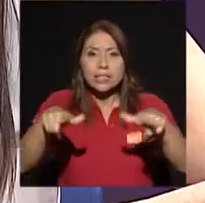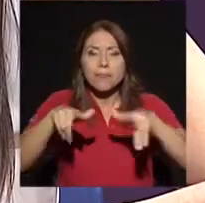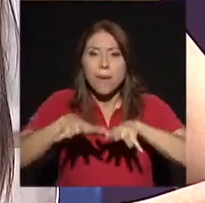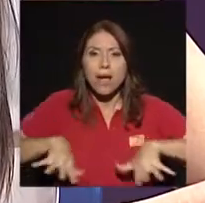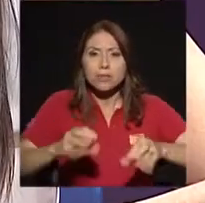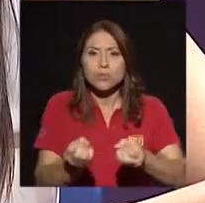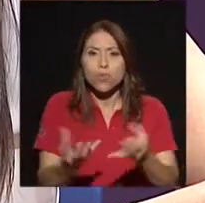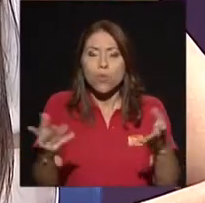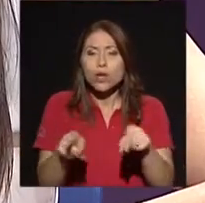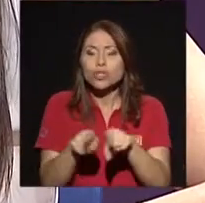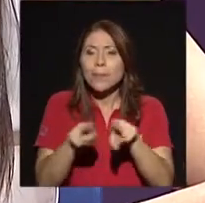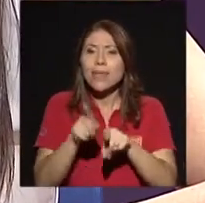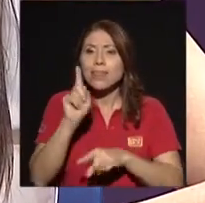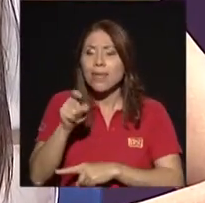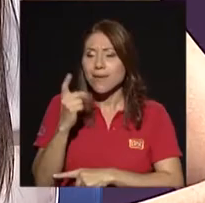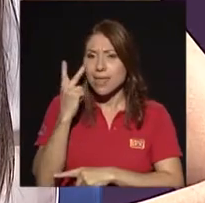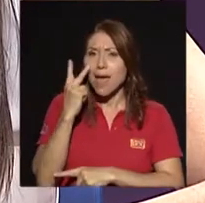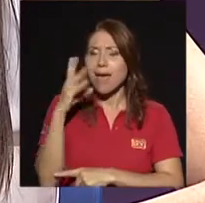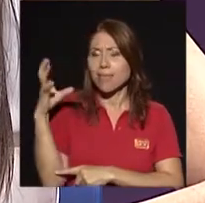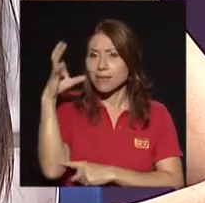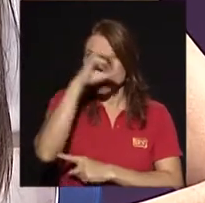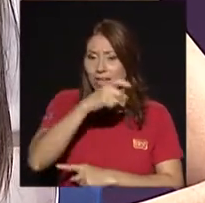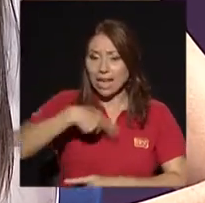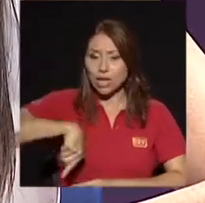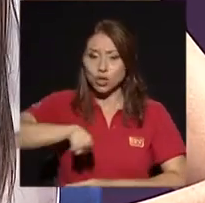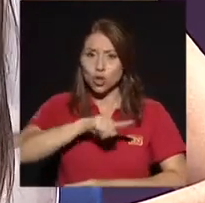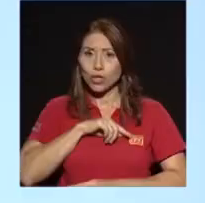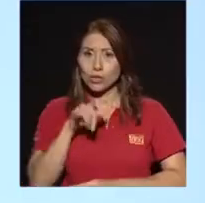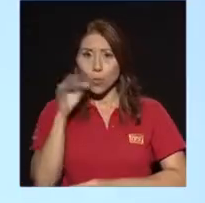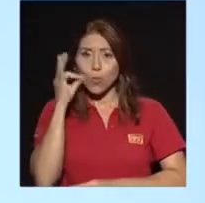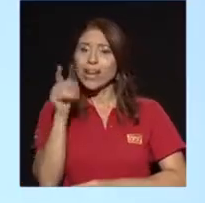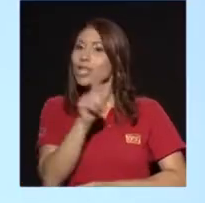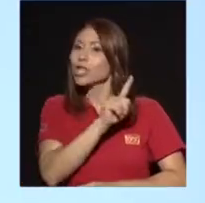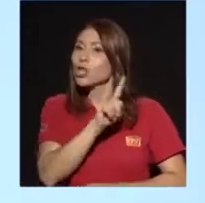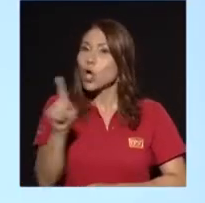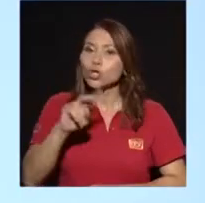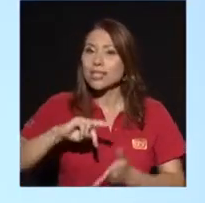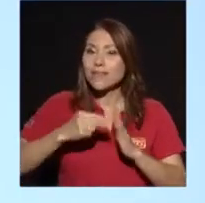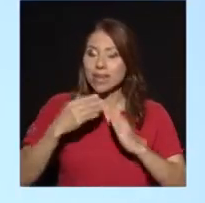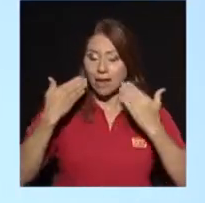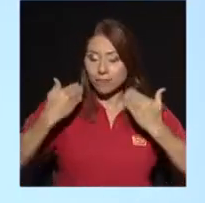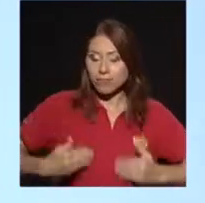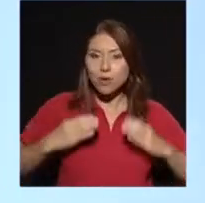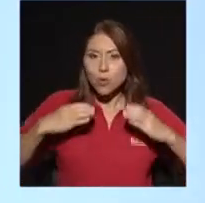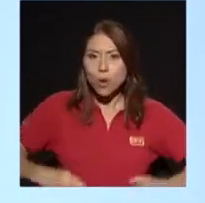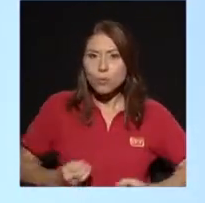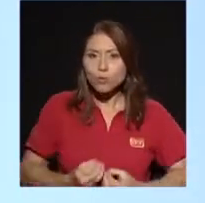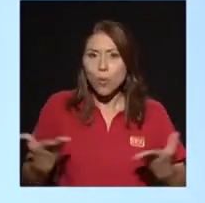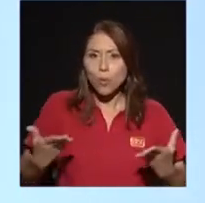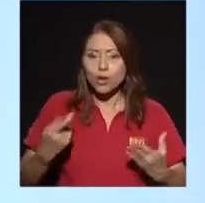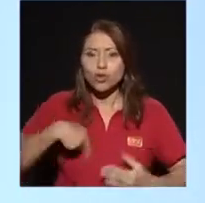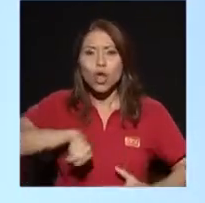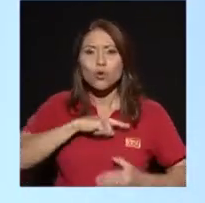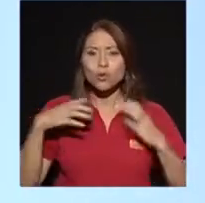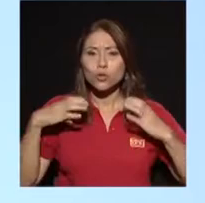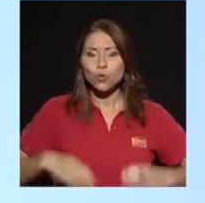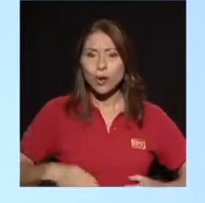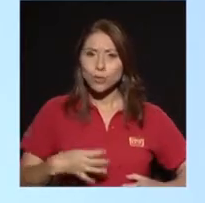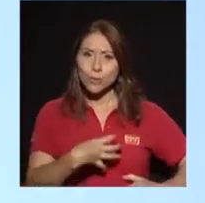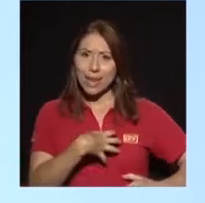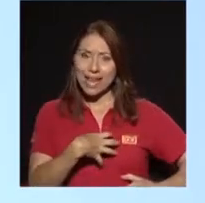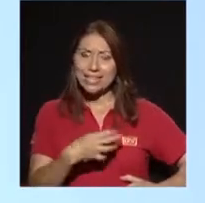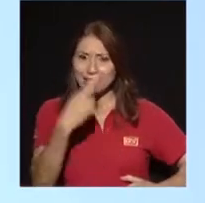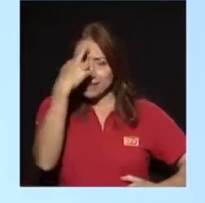cuenta que nosotras como mujeres no somos cuerpos públicos, sino que nuestros cuerpos merecen ser respetados, y que